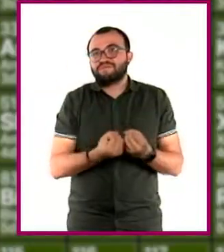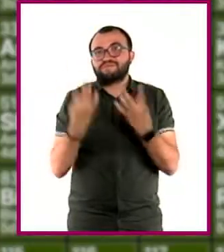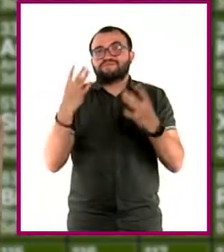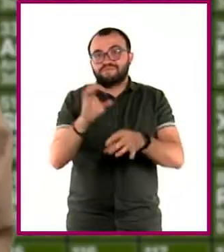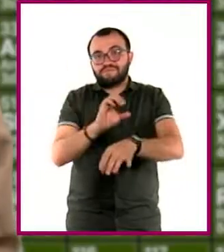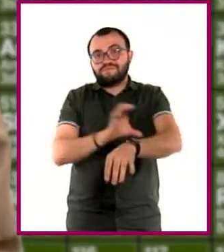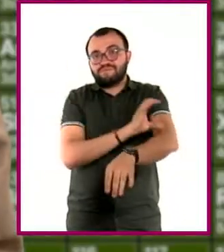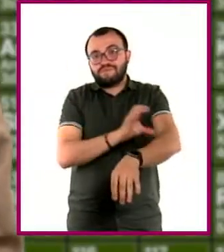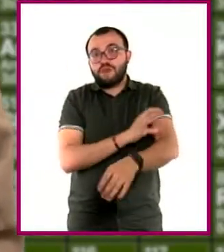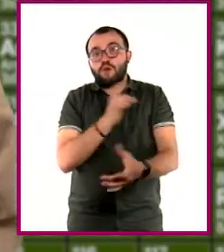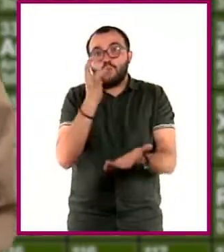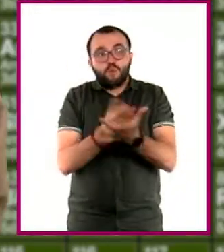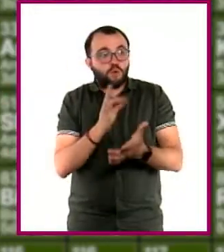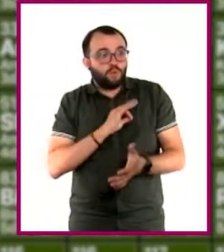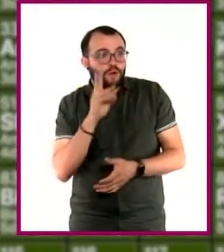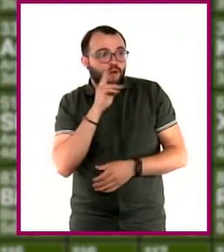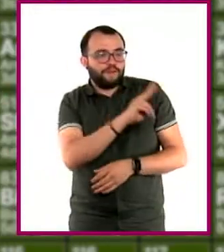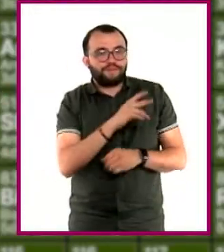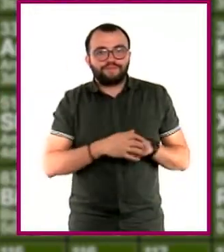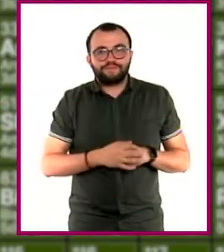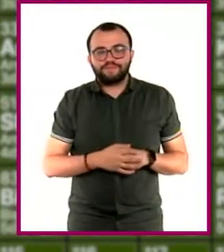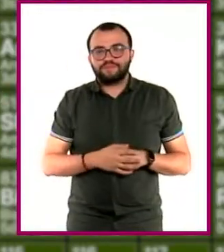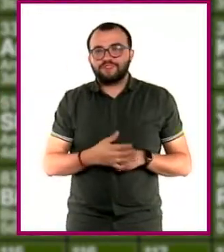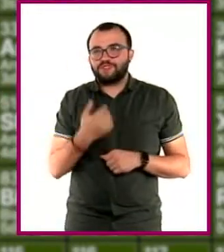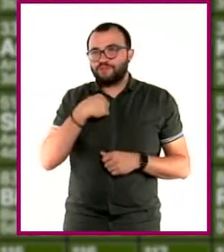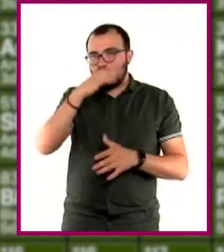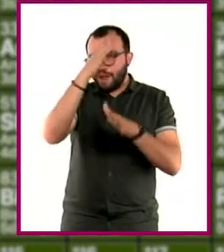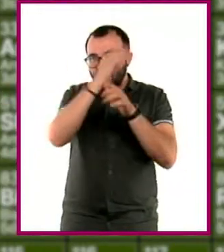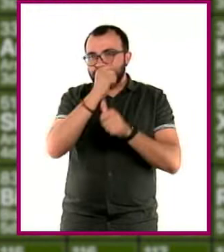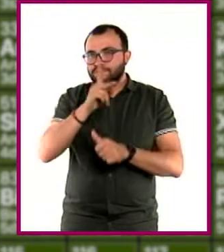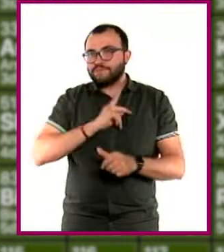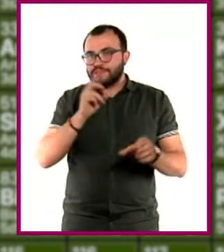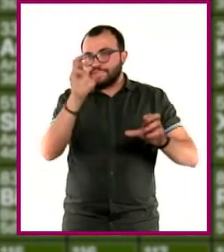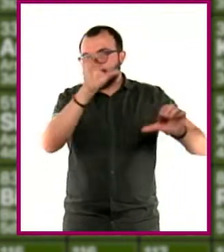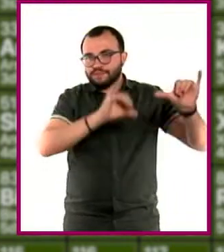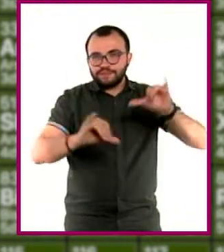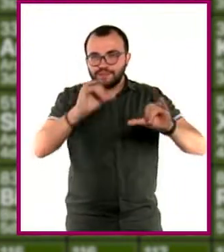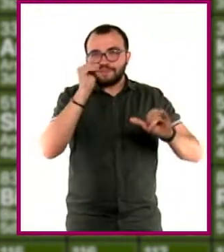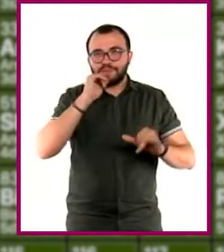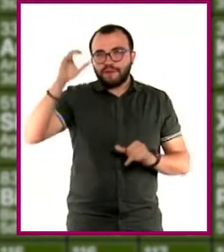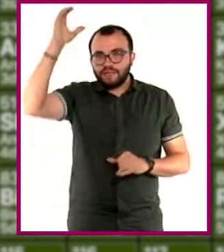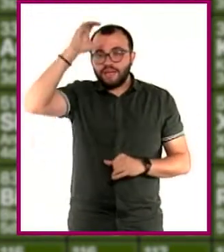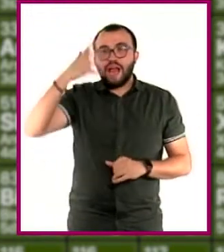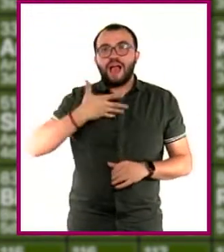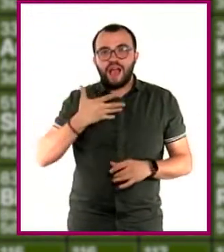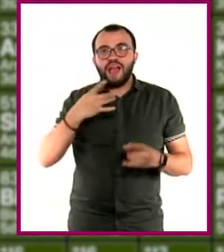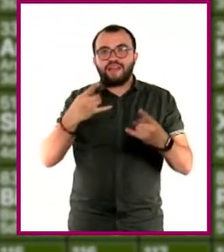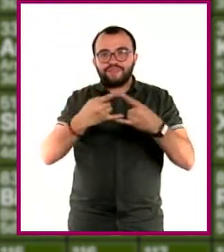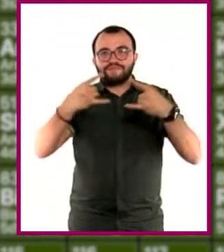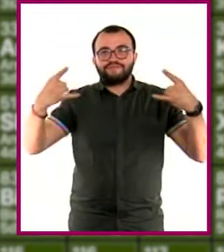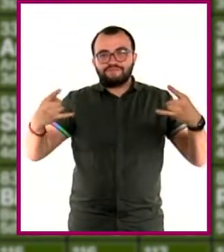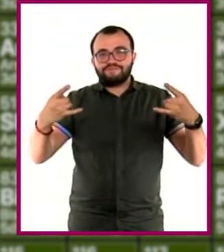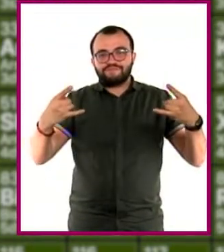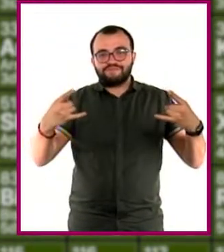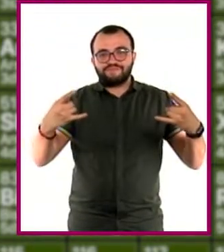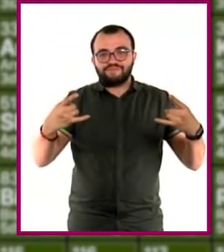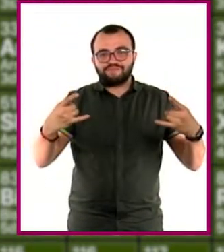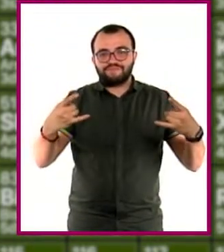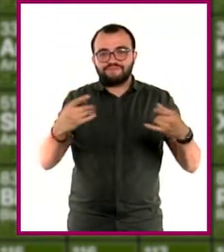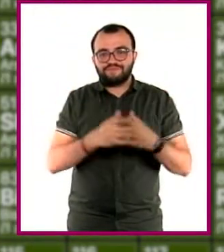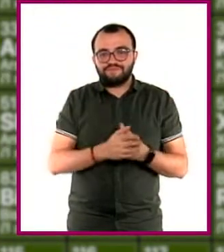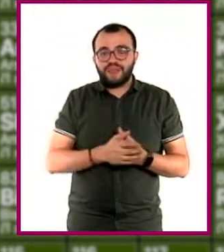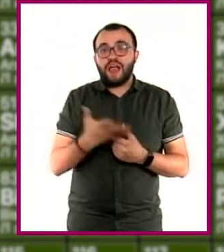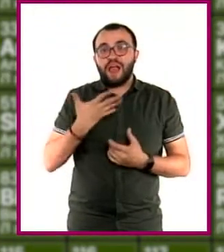verla. Sí, me acuerdo que en mi laboratorio de ciencias siempre había una tabla periódica. Además, muchas